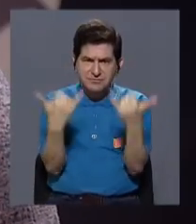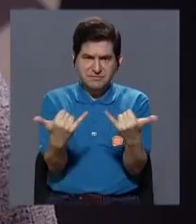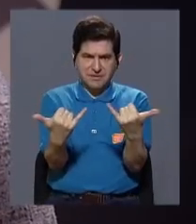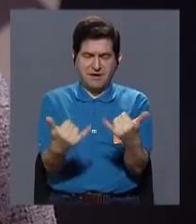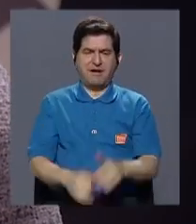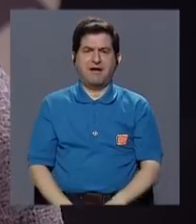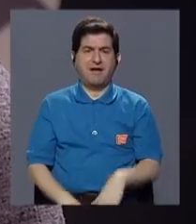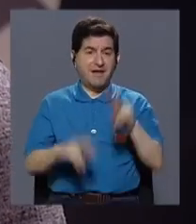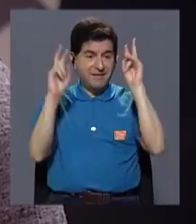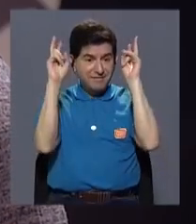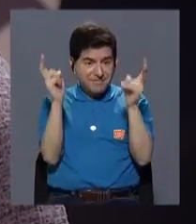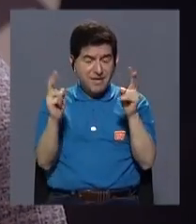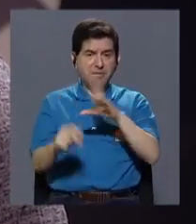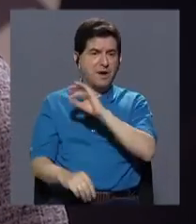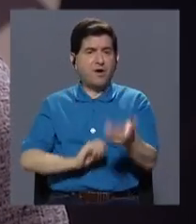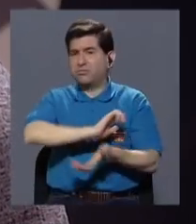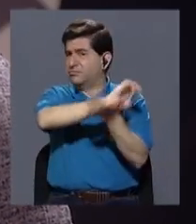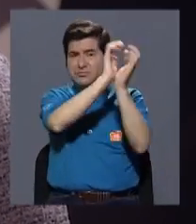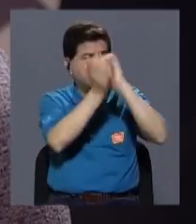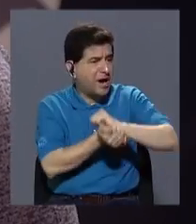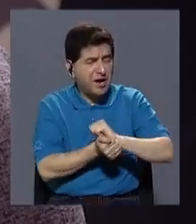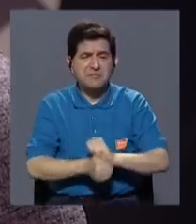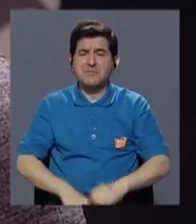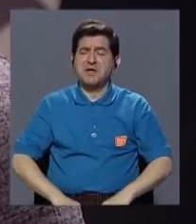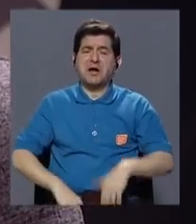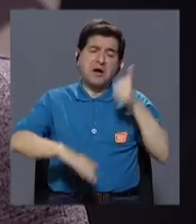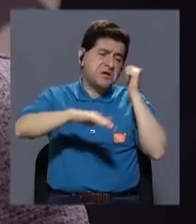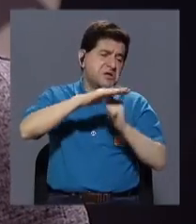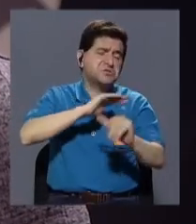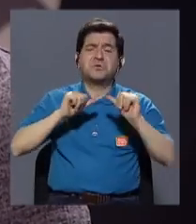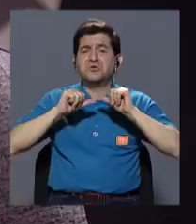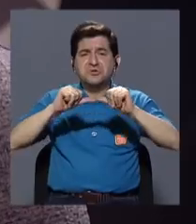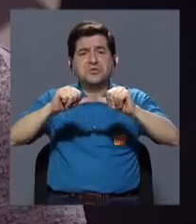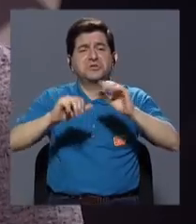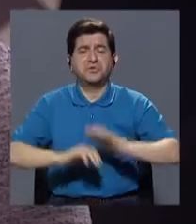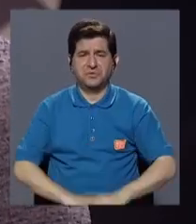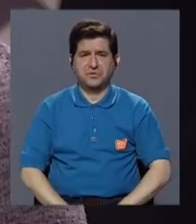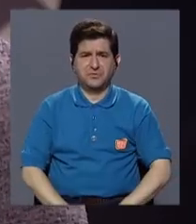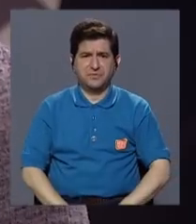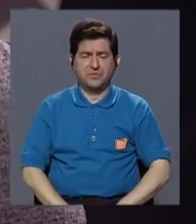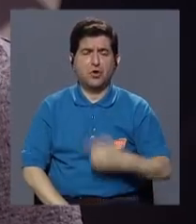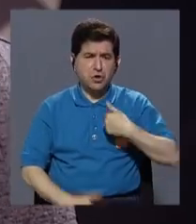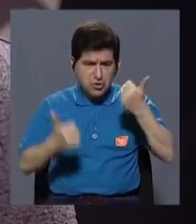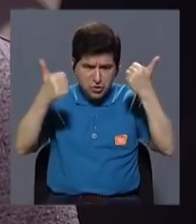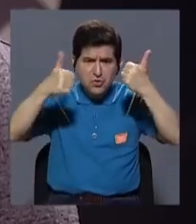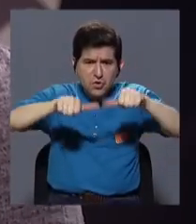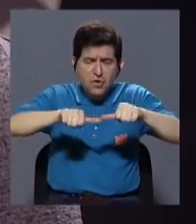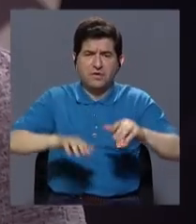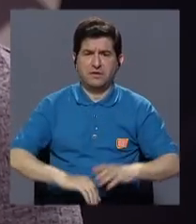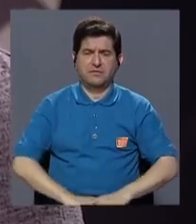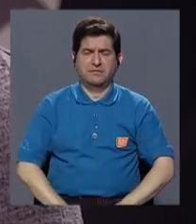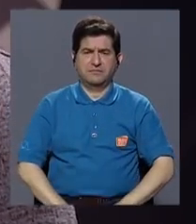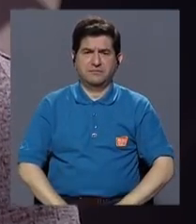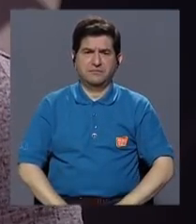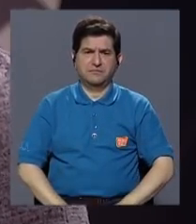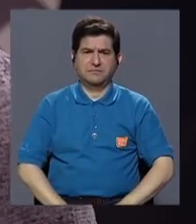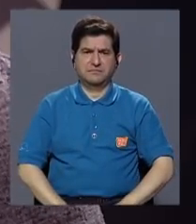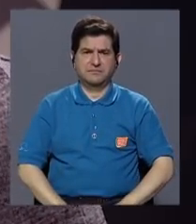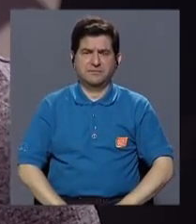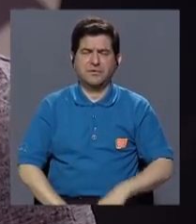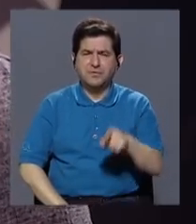tiene que empezar a ser tema porque si no no va a cambiar si no va a seguir estando abajo de la cama y completamente de acuerdo si hay que